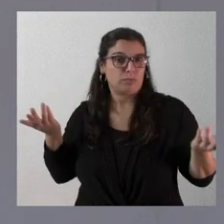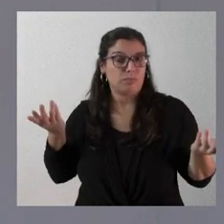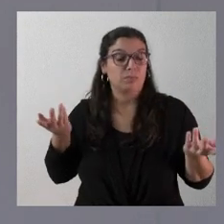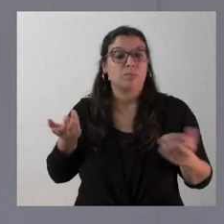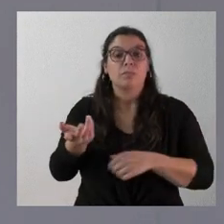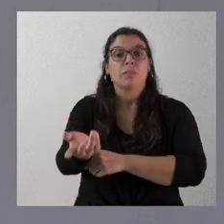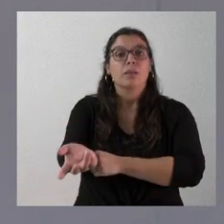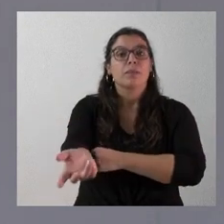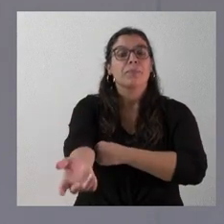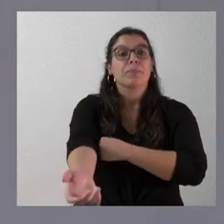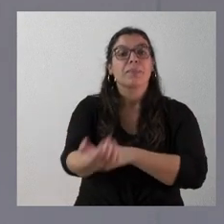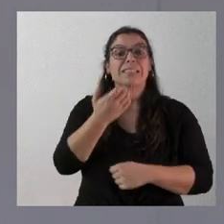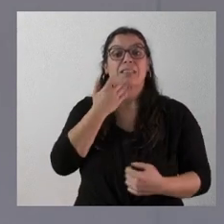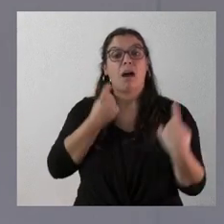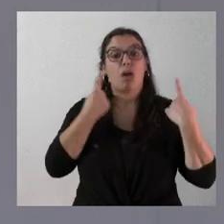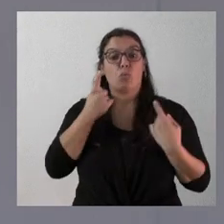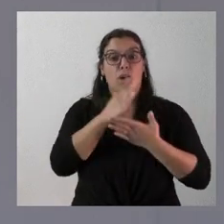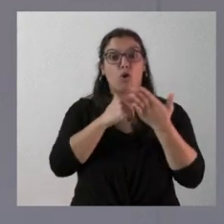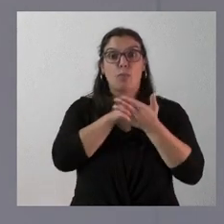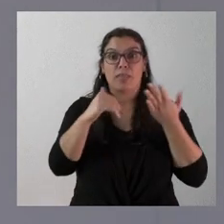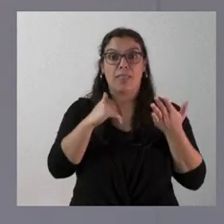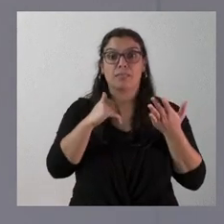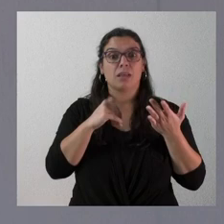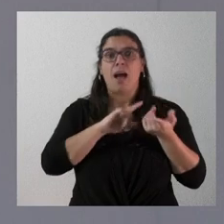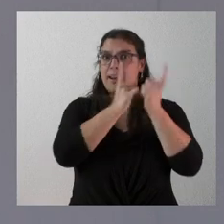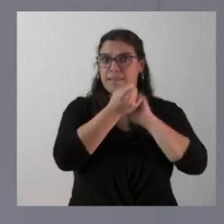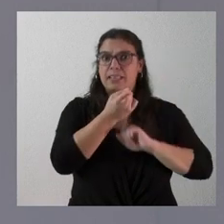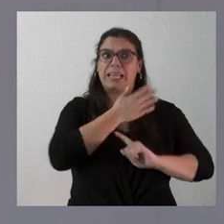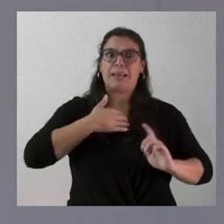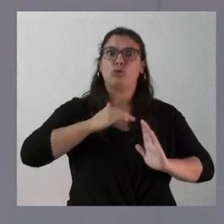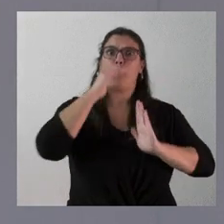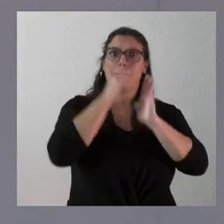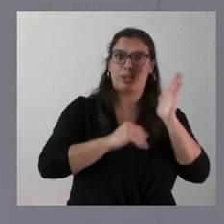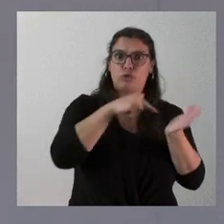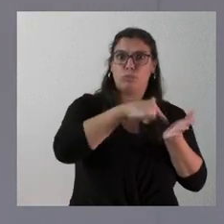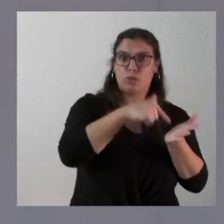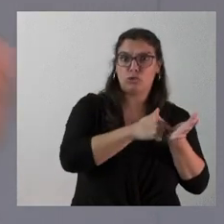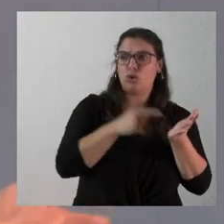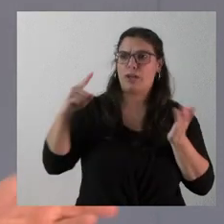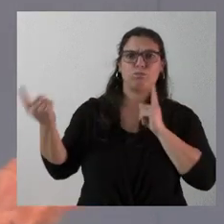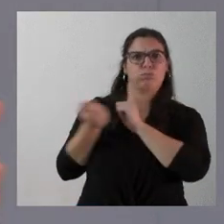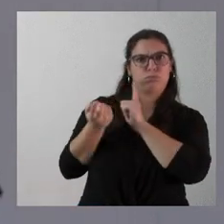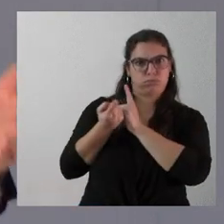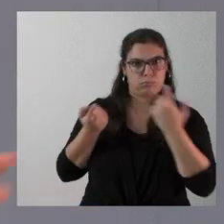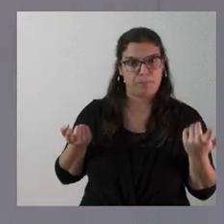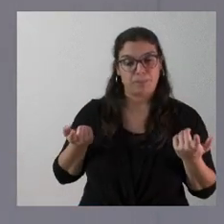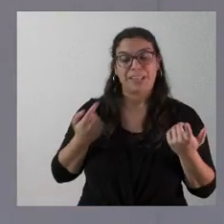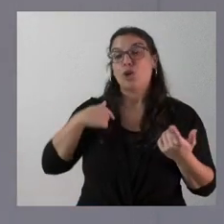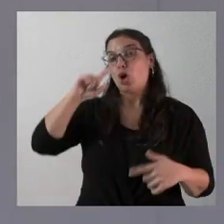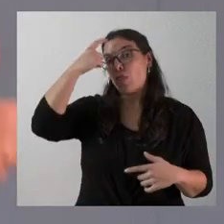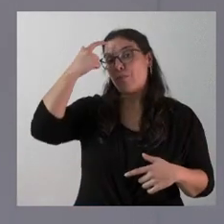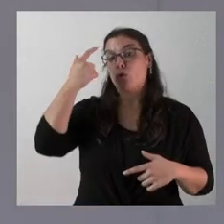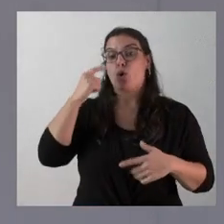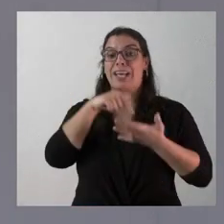siempre se oponen incluso aquellas comunidades autónomas que optamos por la vía contraria que es la de reducir impuestos armonización fiscal es